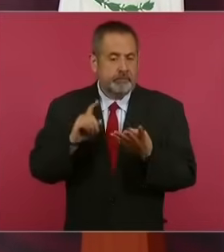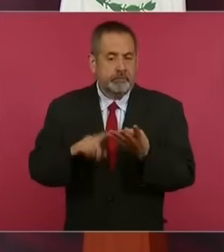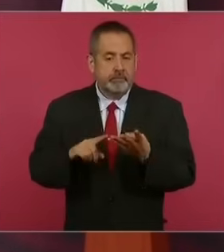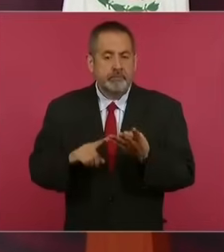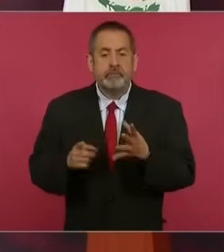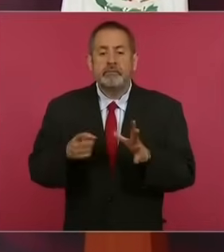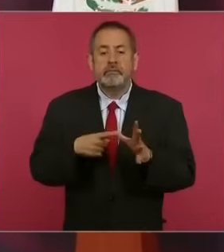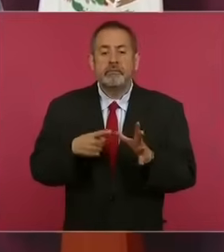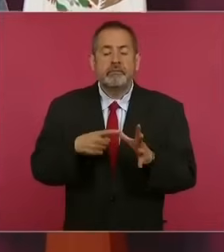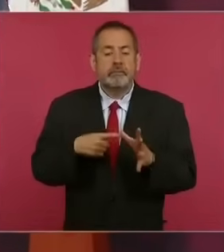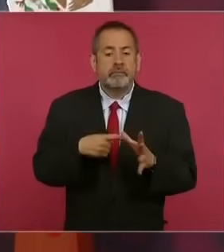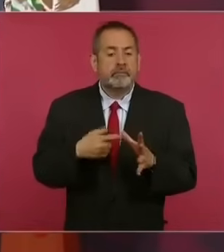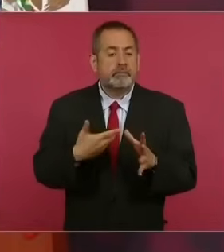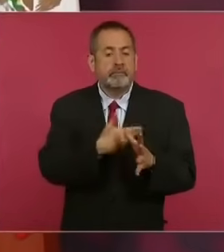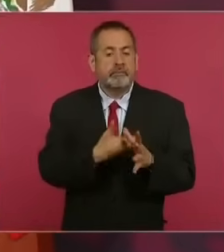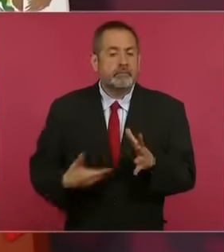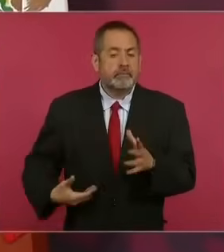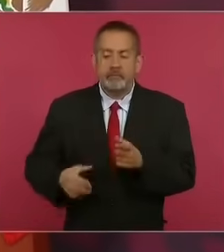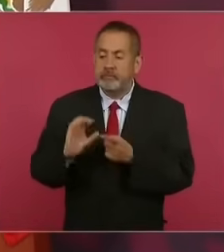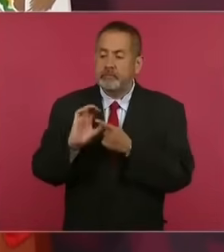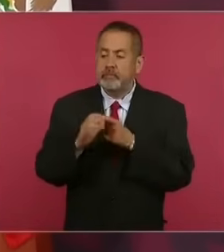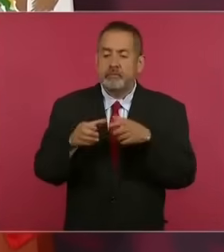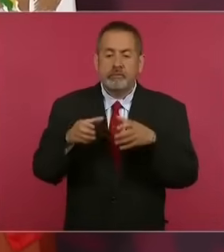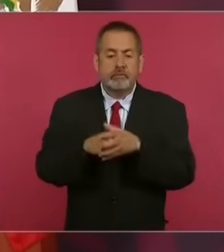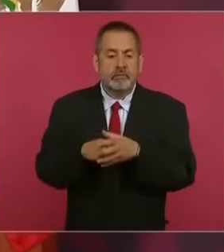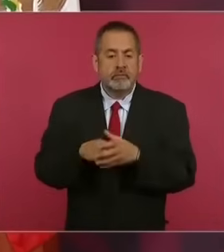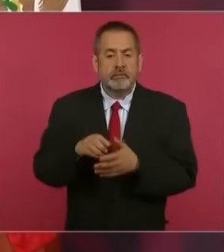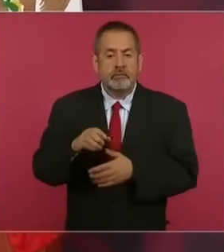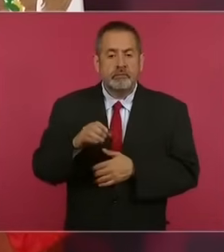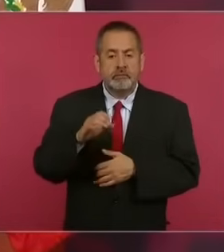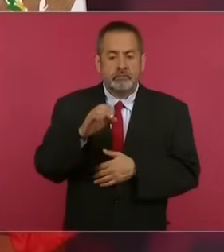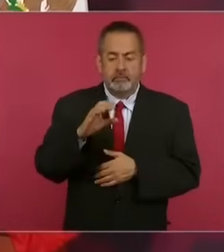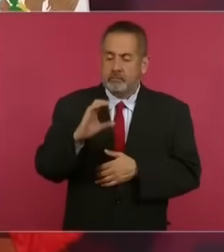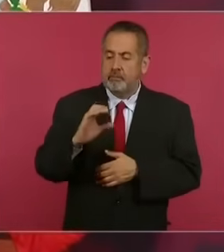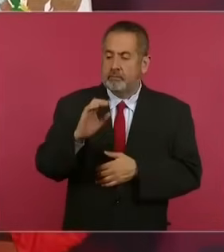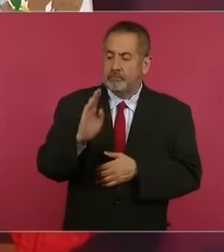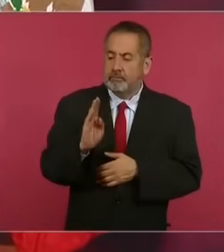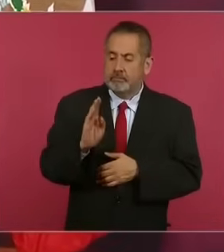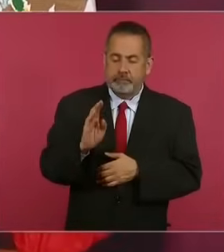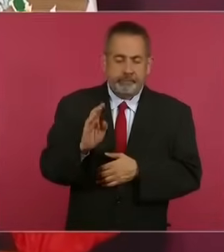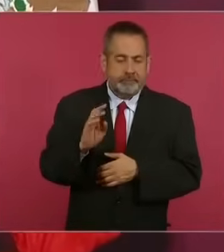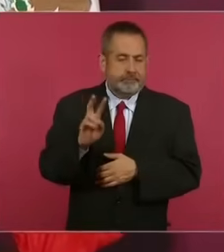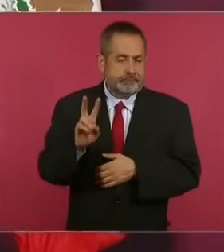el presidente de la Comisión Bancaria y de Valores.